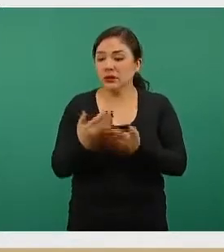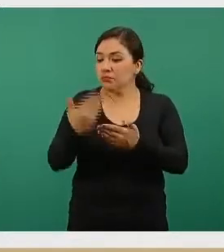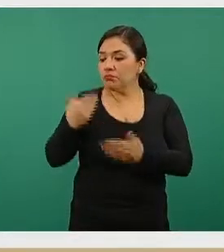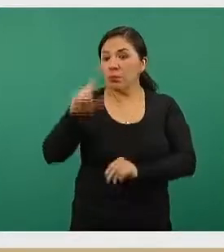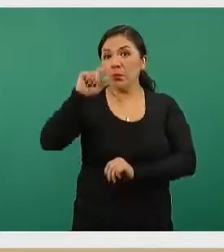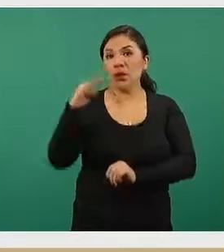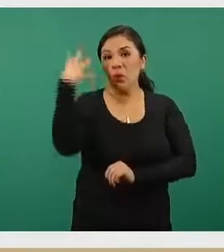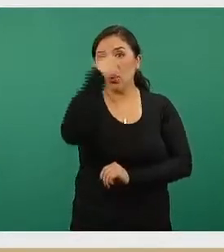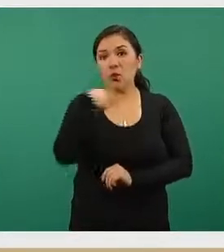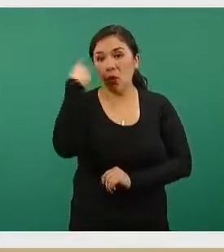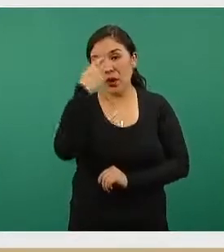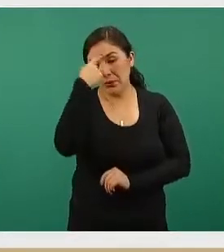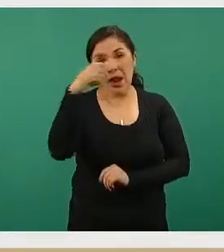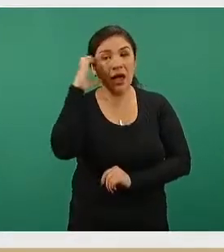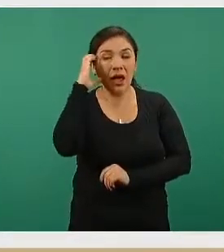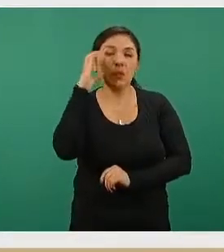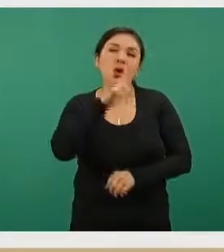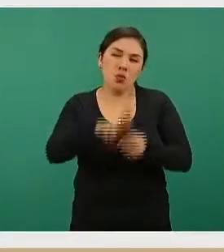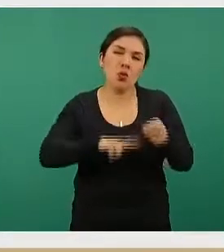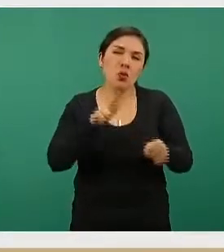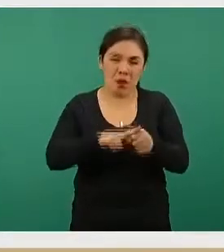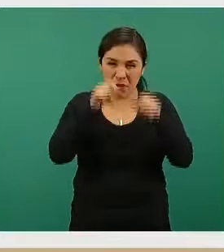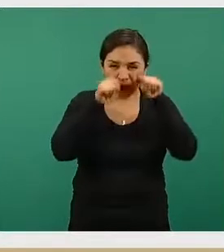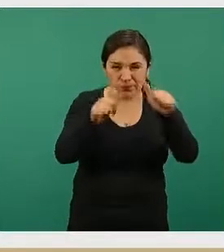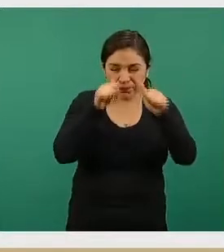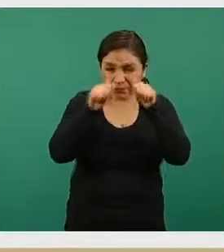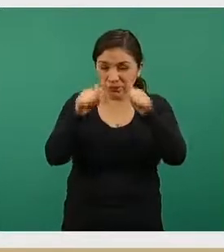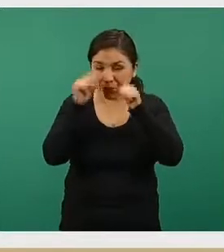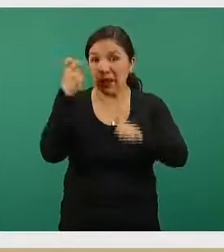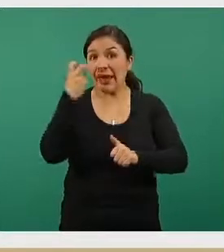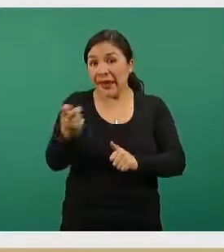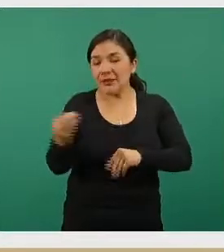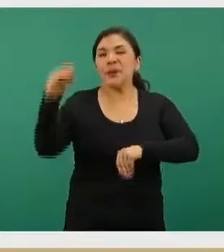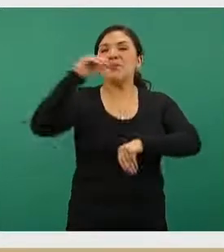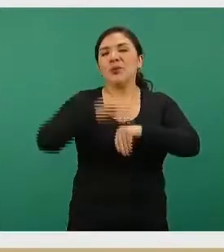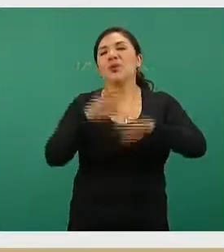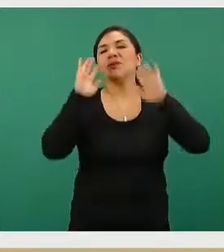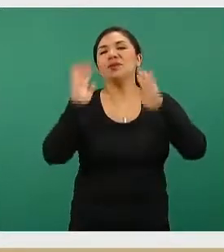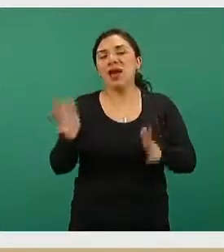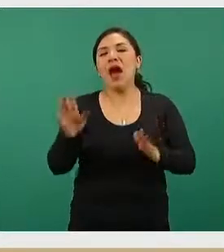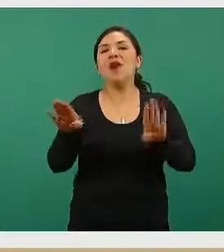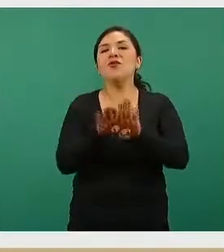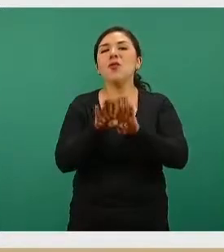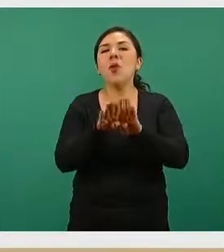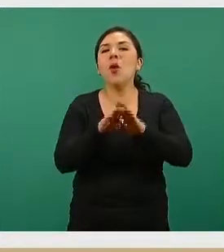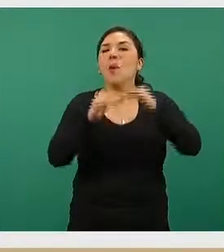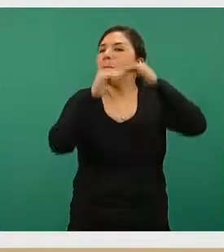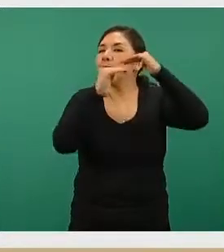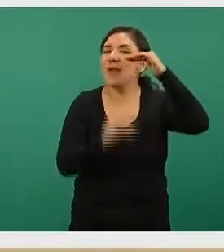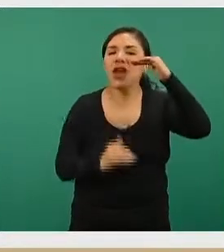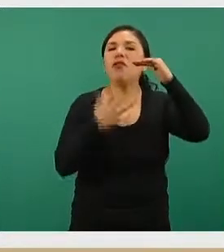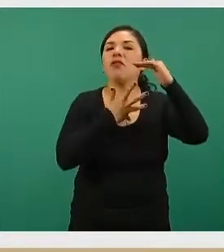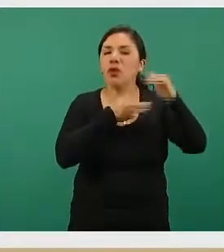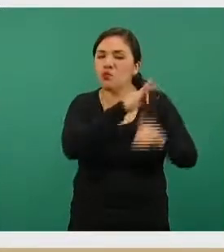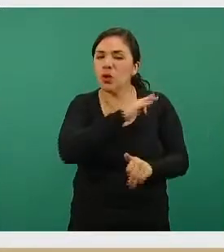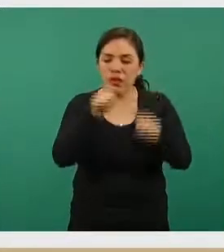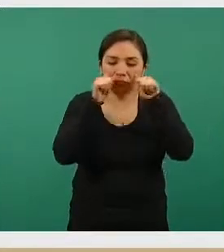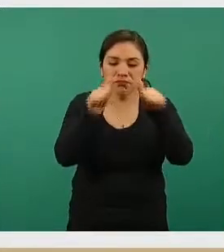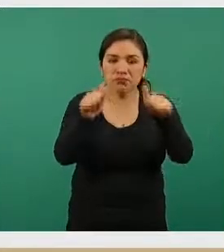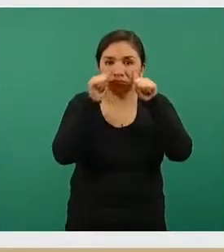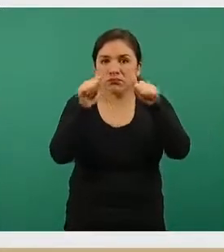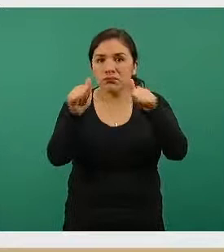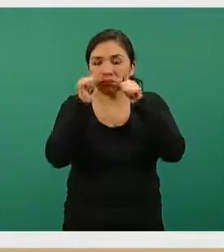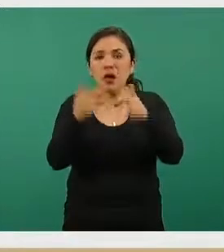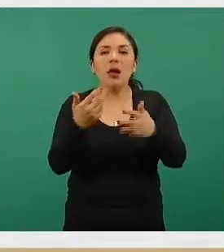24 horas para camas generales, y obviamente entonces esto la pone dentro de este grupo que tiene más de la mitad de sus